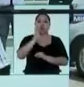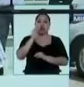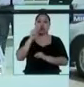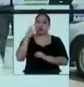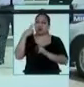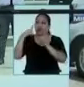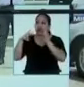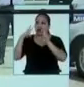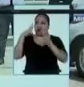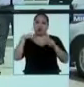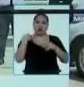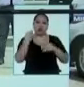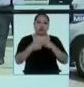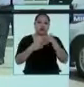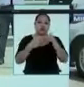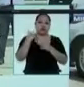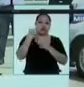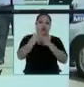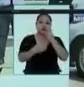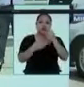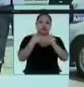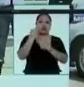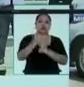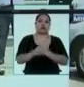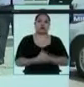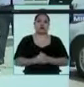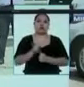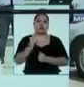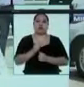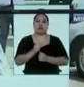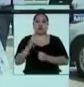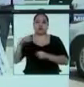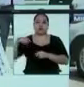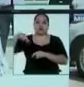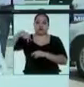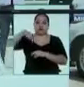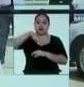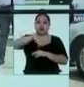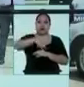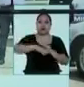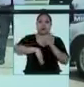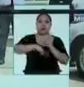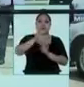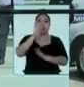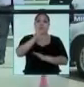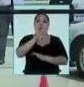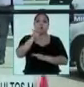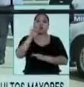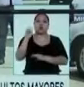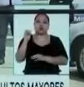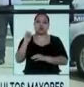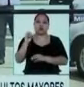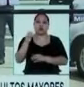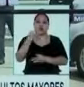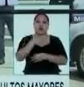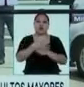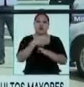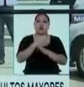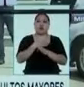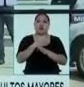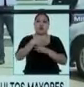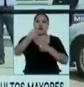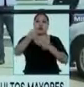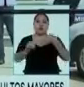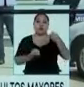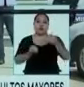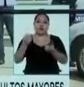MinSA, Vacunagate en la Cancillería, Vacunagate por si acaso en Iquitos y ahora Vacunagate en Ucayali. Y es, yo no